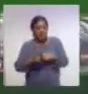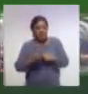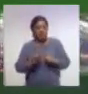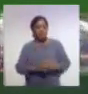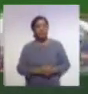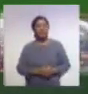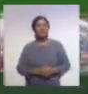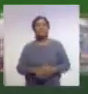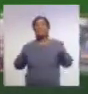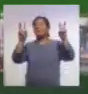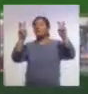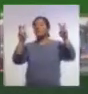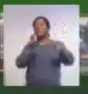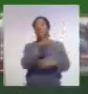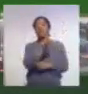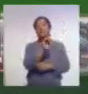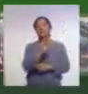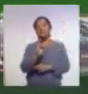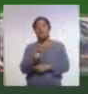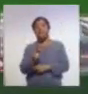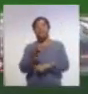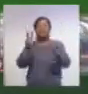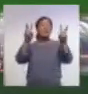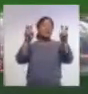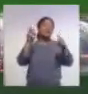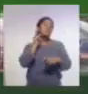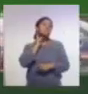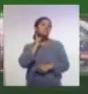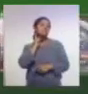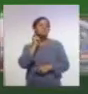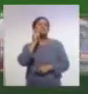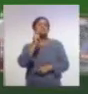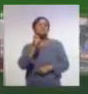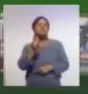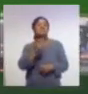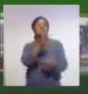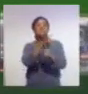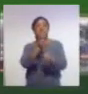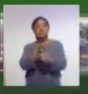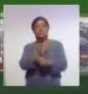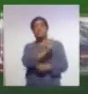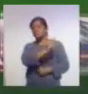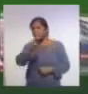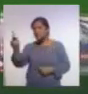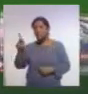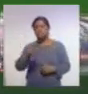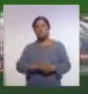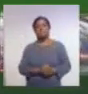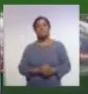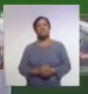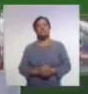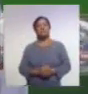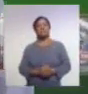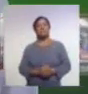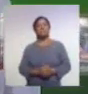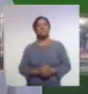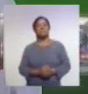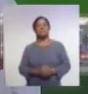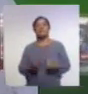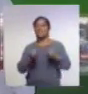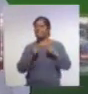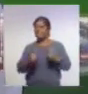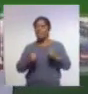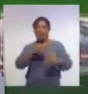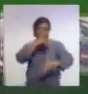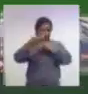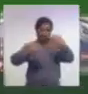tema de Procuraduría, es precisamente hacer una invitación, un recordatorio y un fuerte llamado de